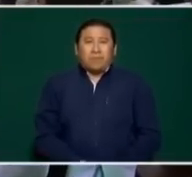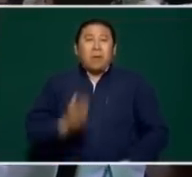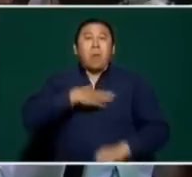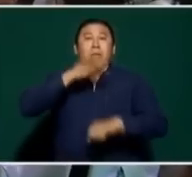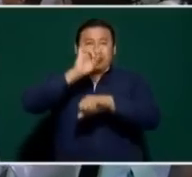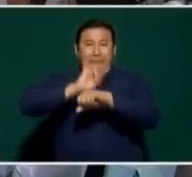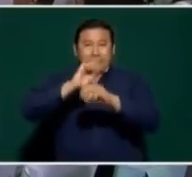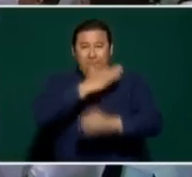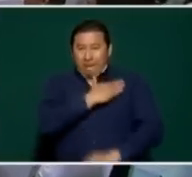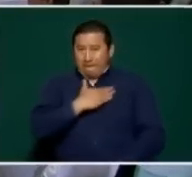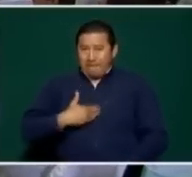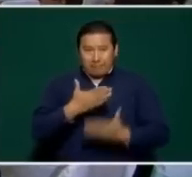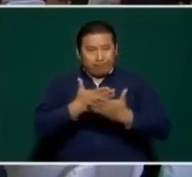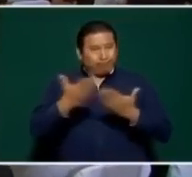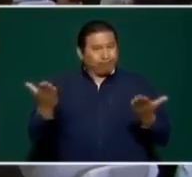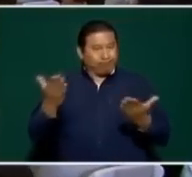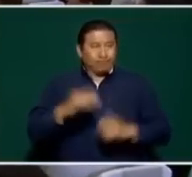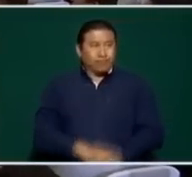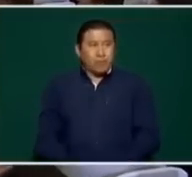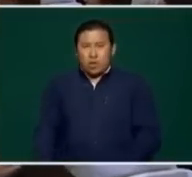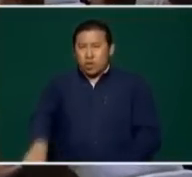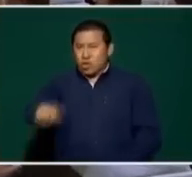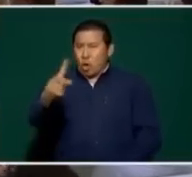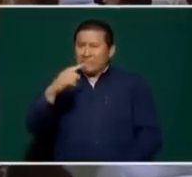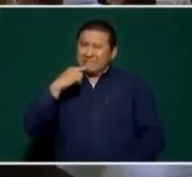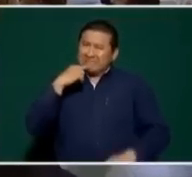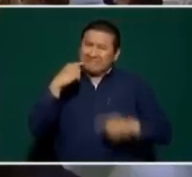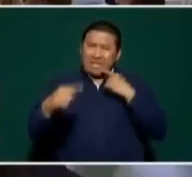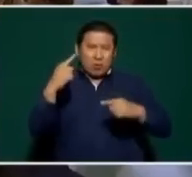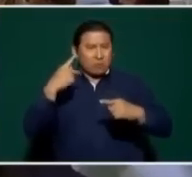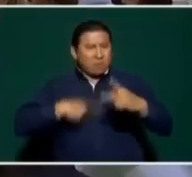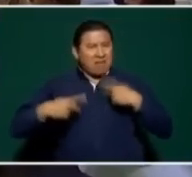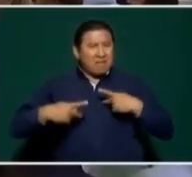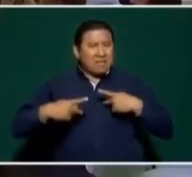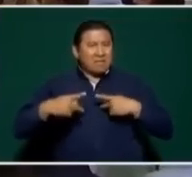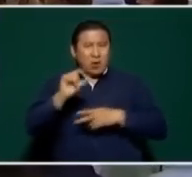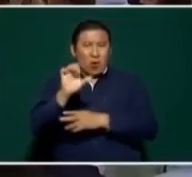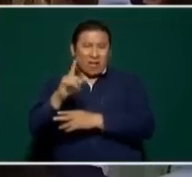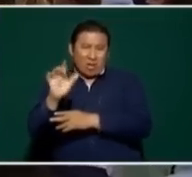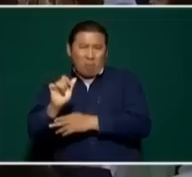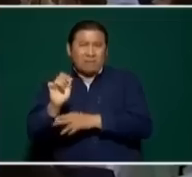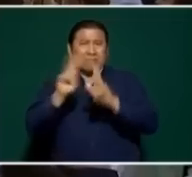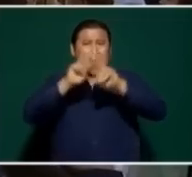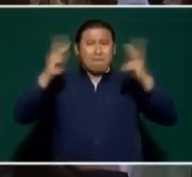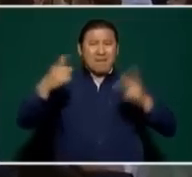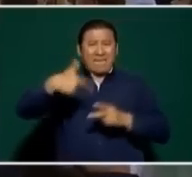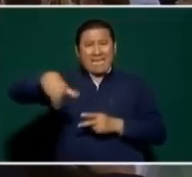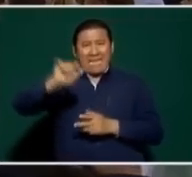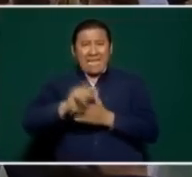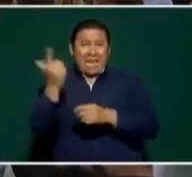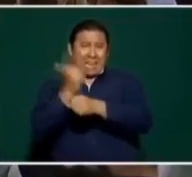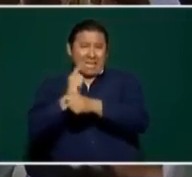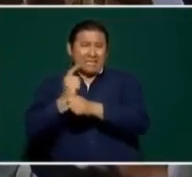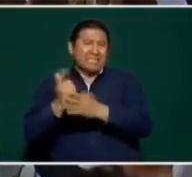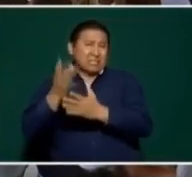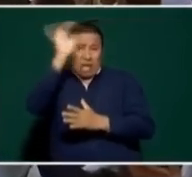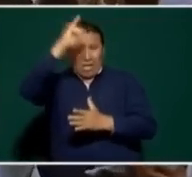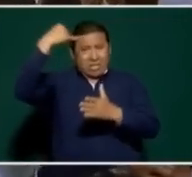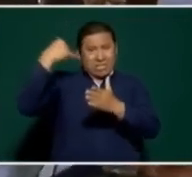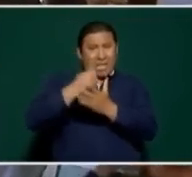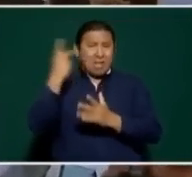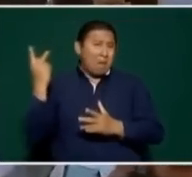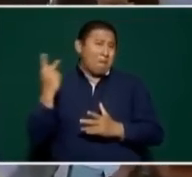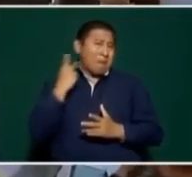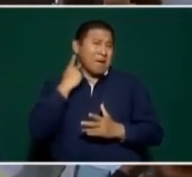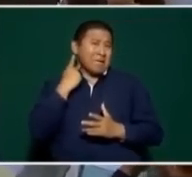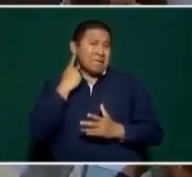Buenos días, señor presidente. Le tengo 2 denuncias ciudadanas. Odalis Gómez, del periódico Quequi, licenciada en Ciencias Políticas